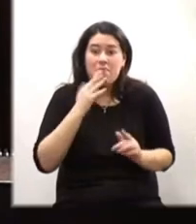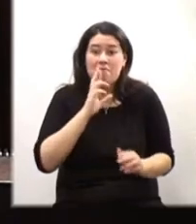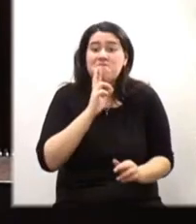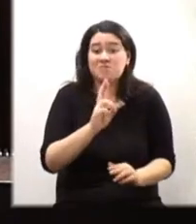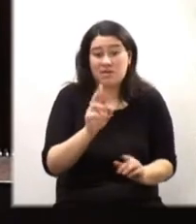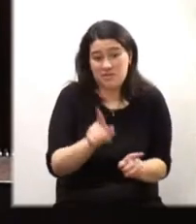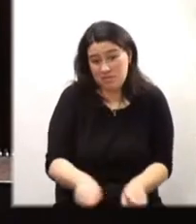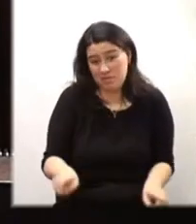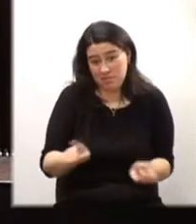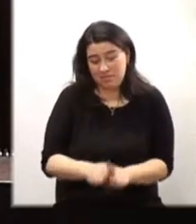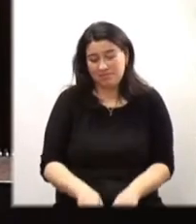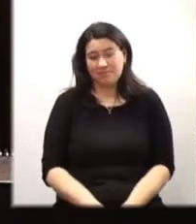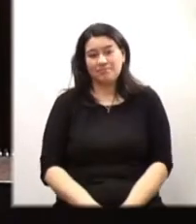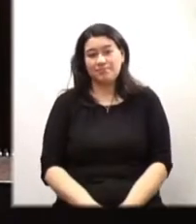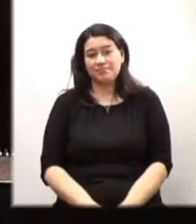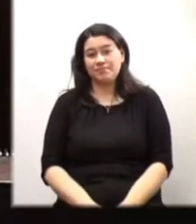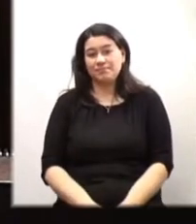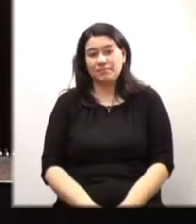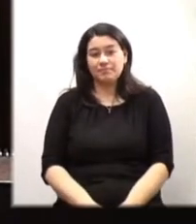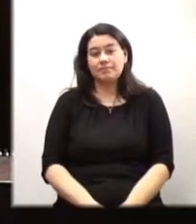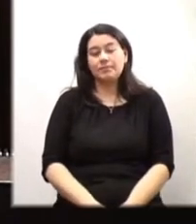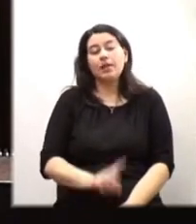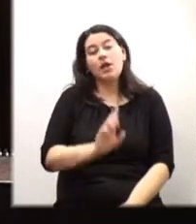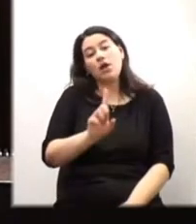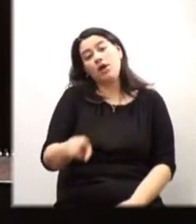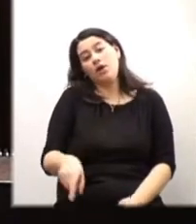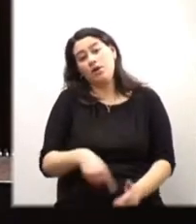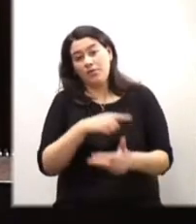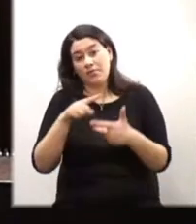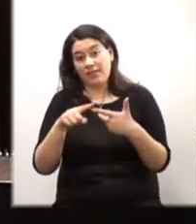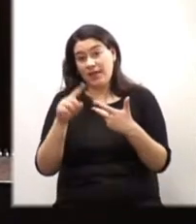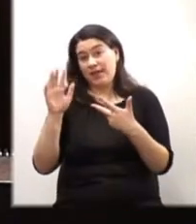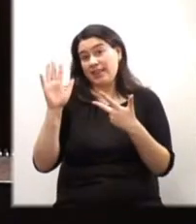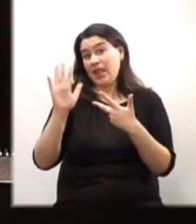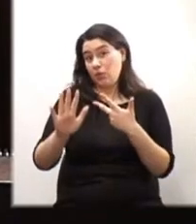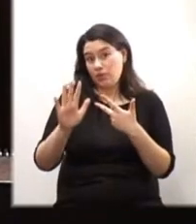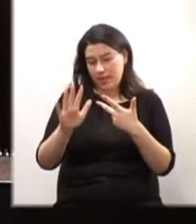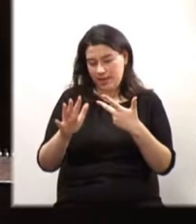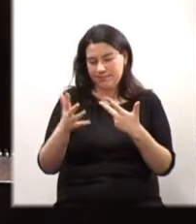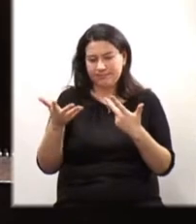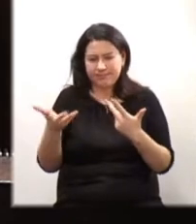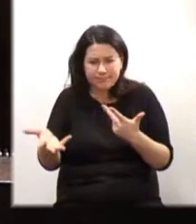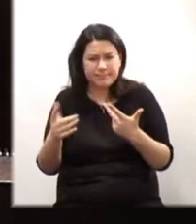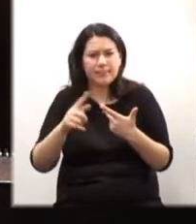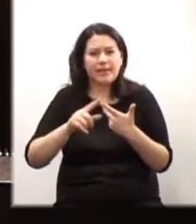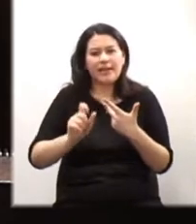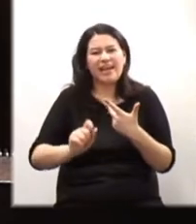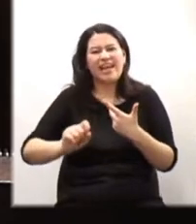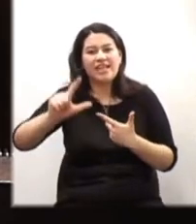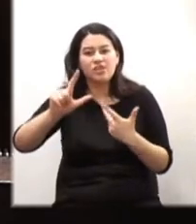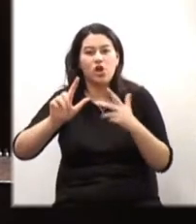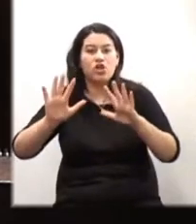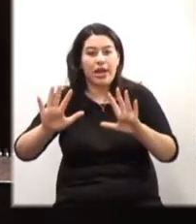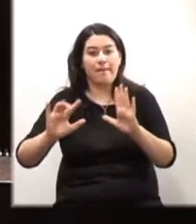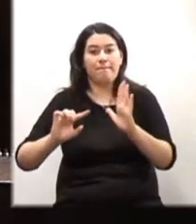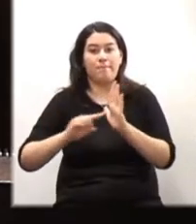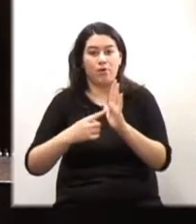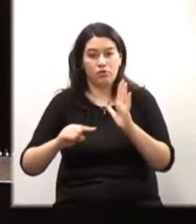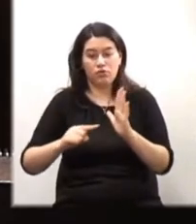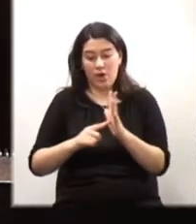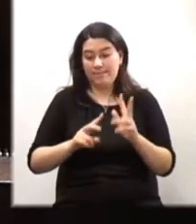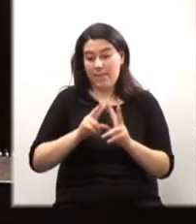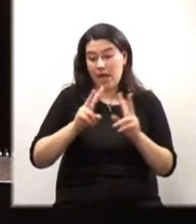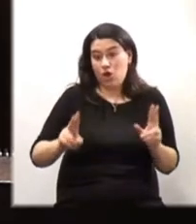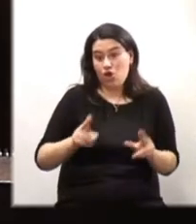ese. En cuanto a la deuda, que es otro de los pilares, creció 10 puntos en este periodo de